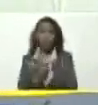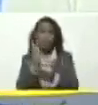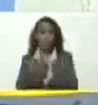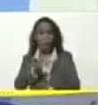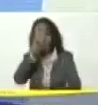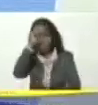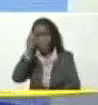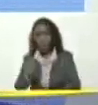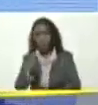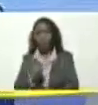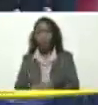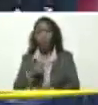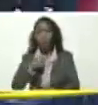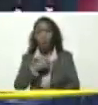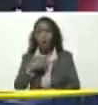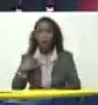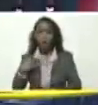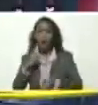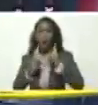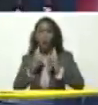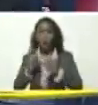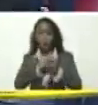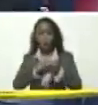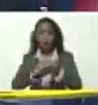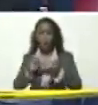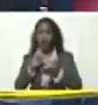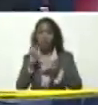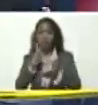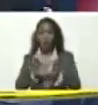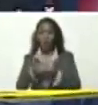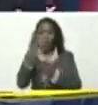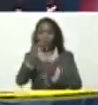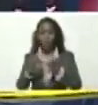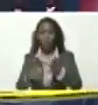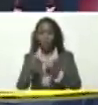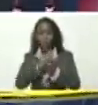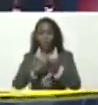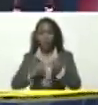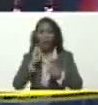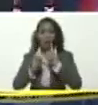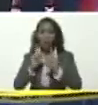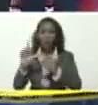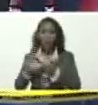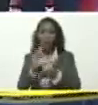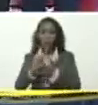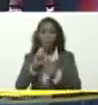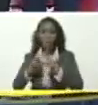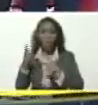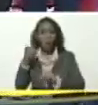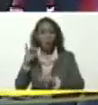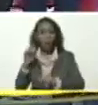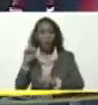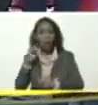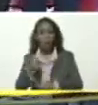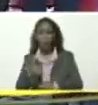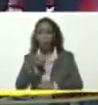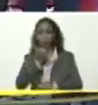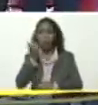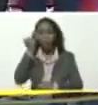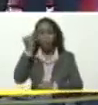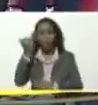reconocido. Yo que he escrito algunos, no llego a la categoría de escritor, pero he escrito algunos libros, tenía la equivocada